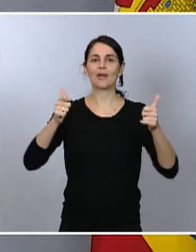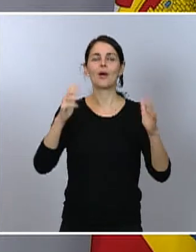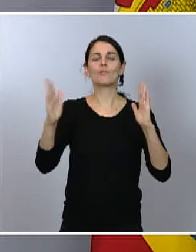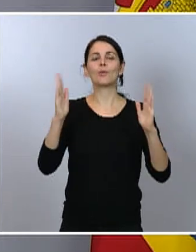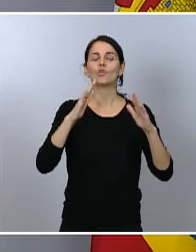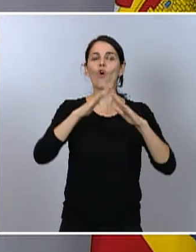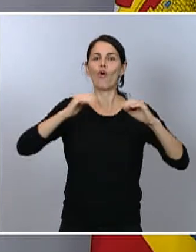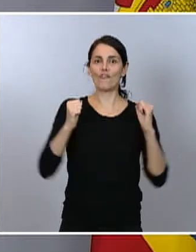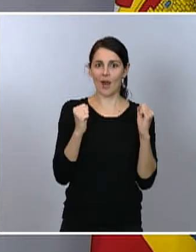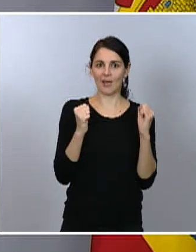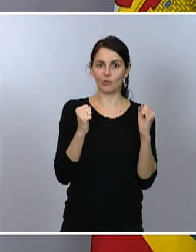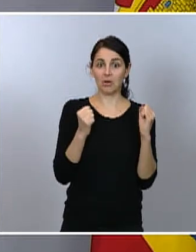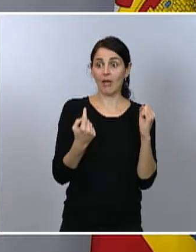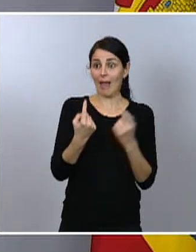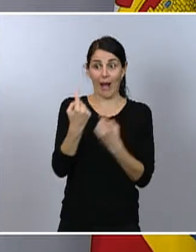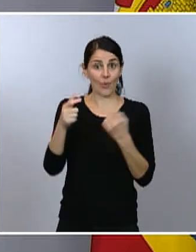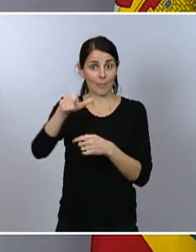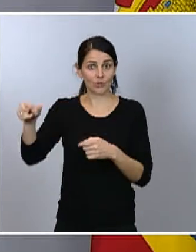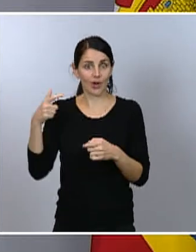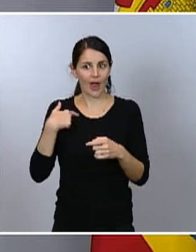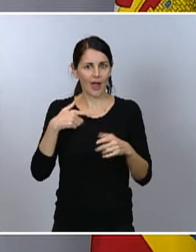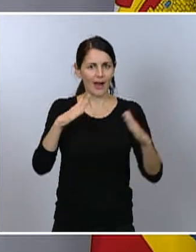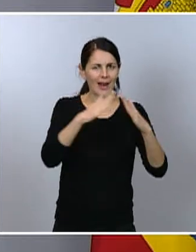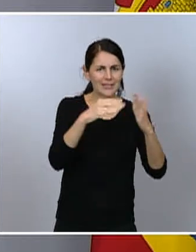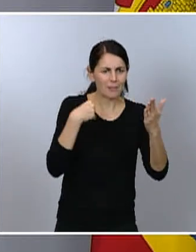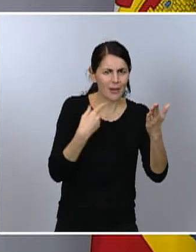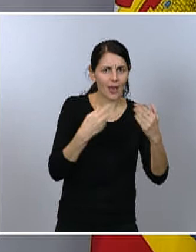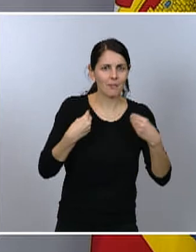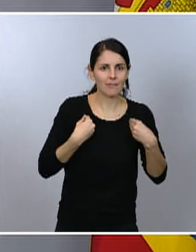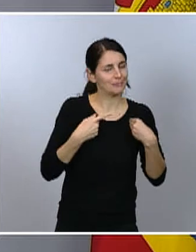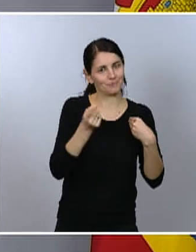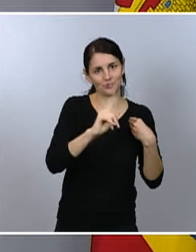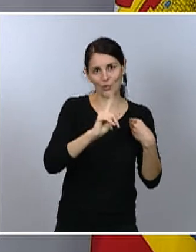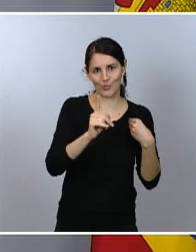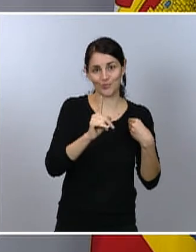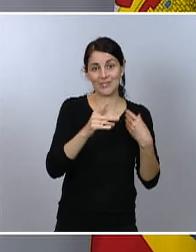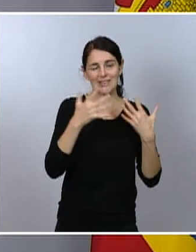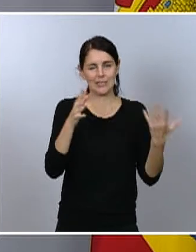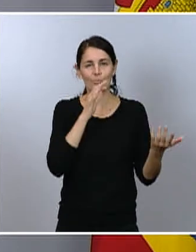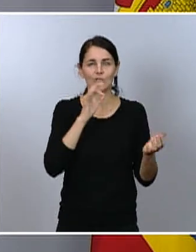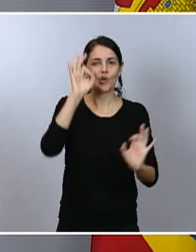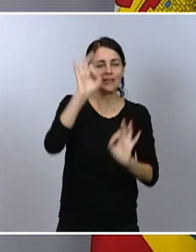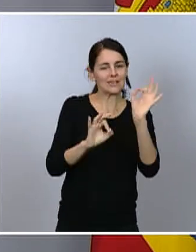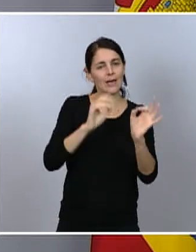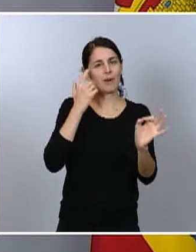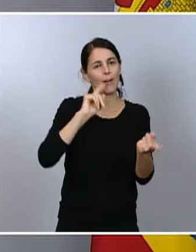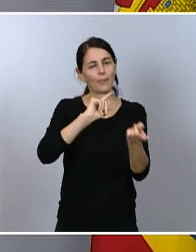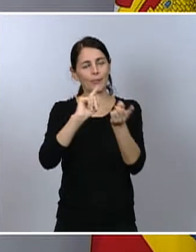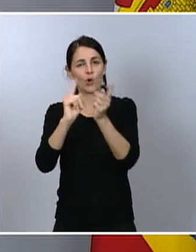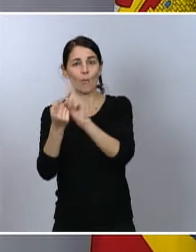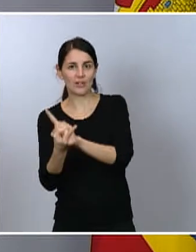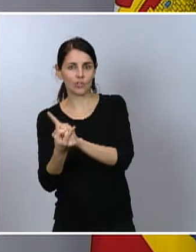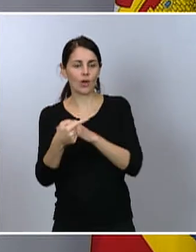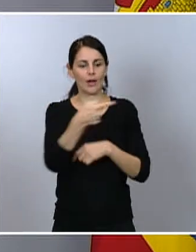en el lugar en el que están empadronados. Entonces, la tasa realmente de conversión de negativos a